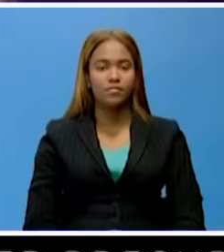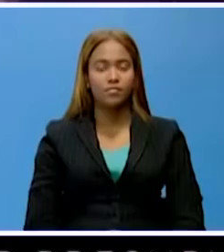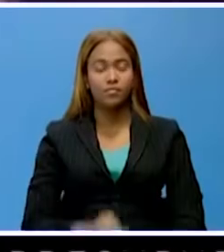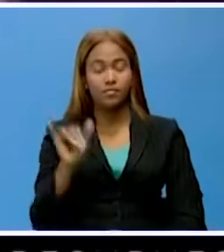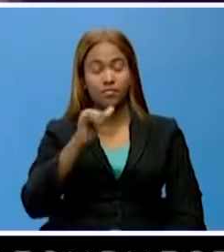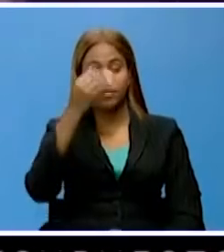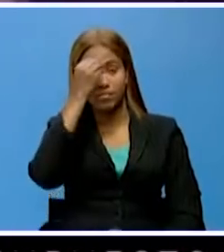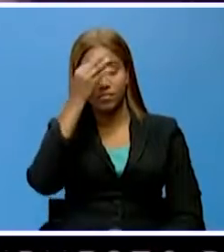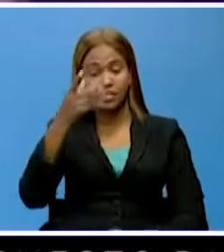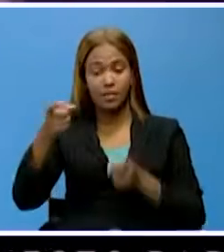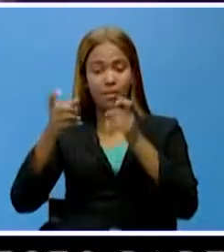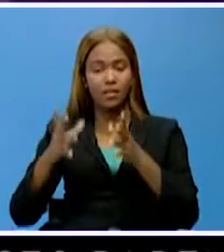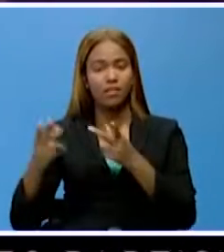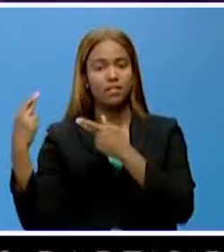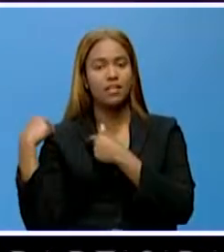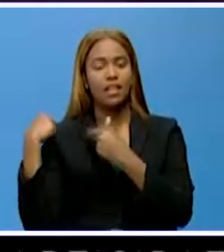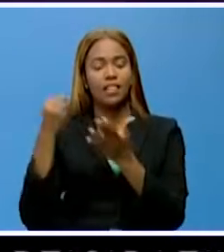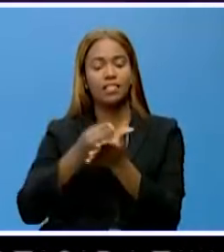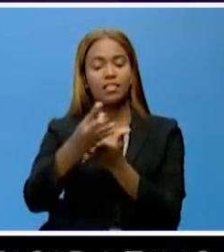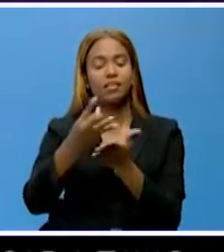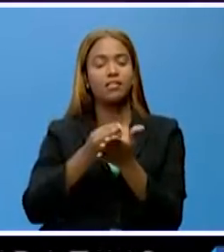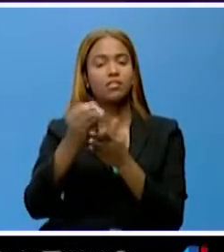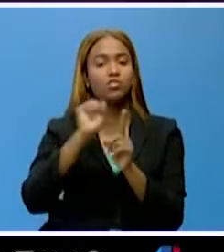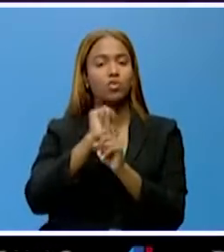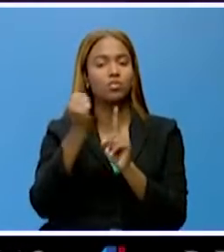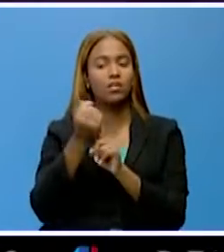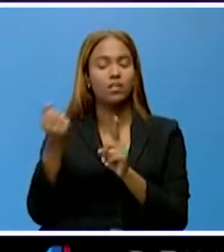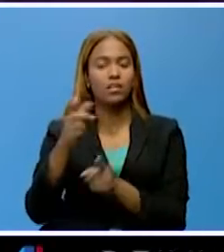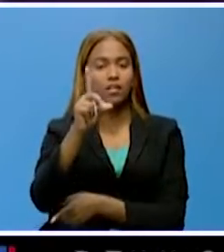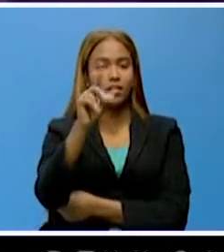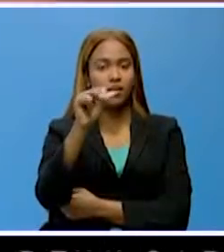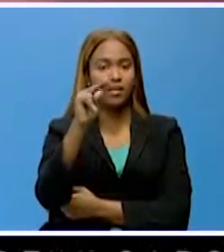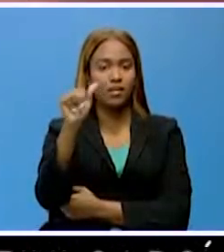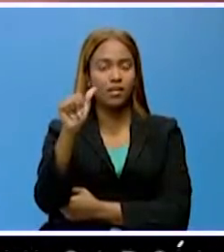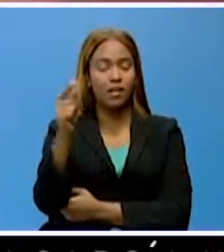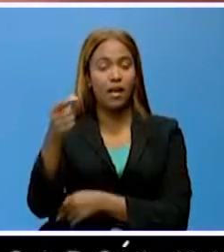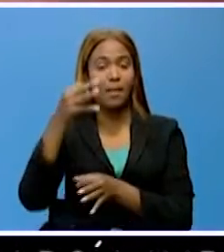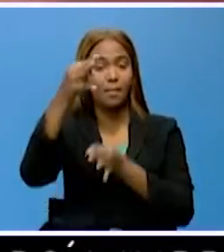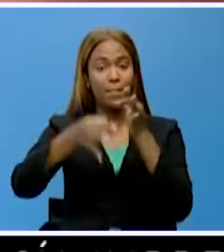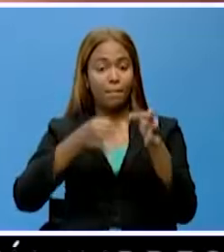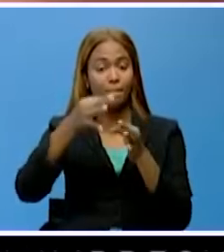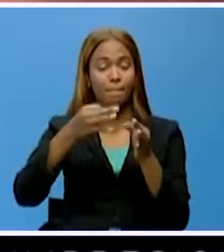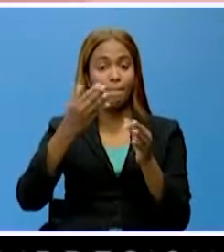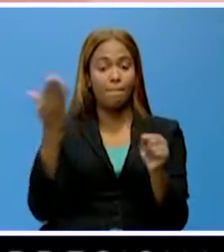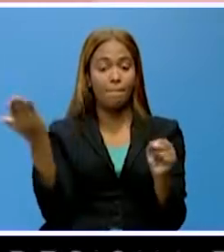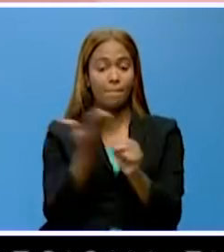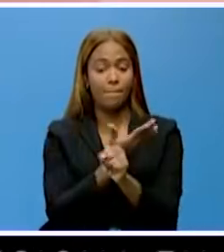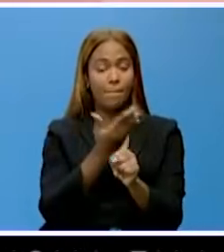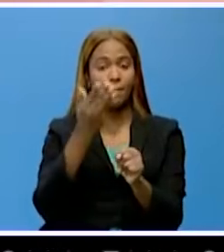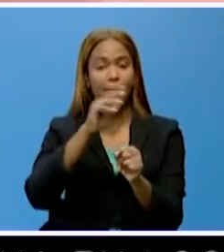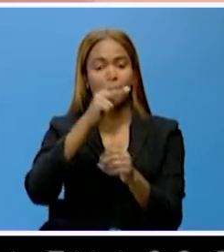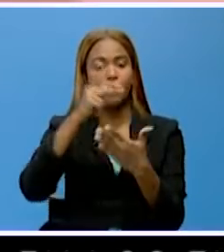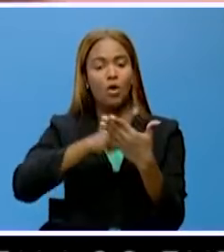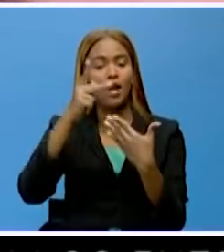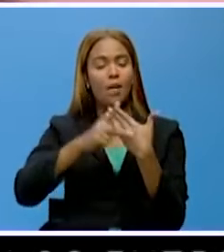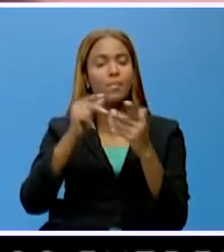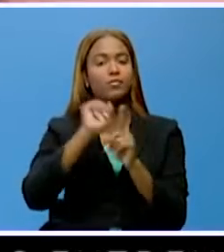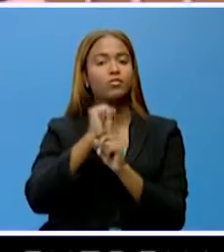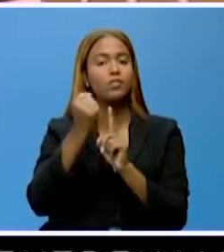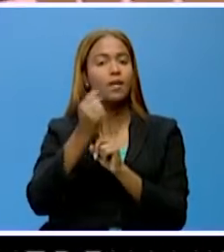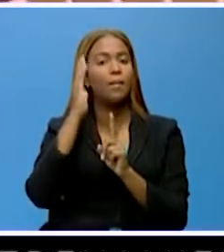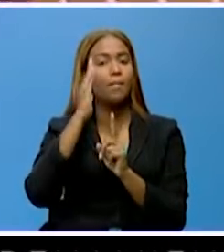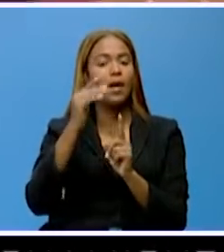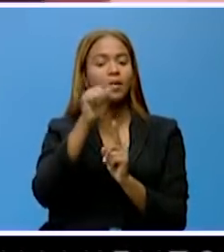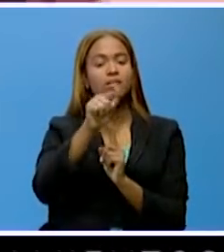lo informó la administradora de subsidios sociales, Digna Reynoso, quien explicó que el desmonte gradual del programa sociales se hará